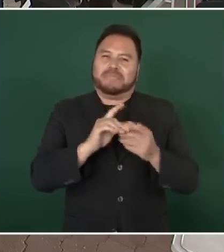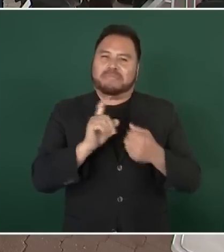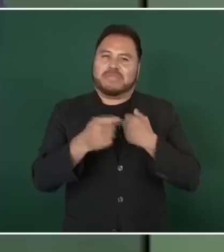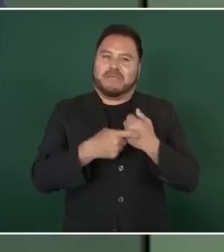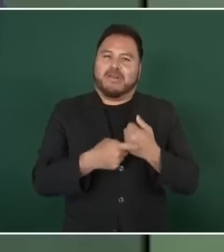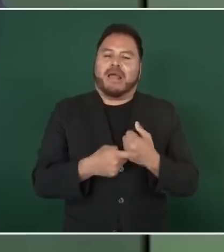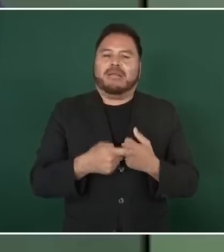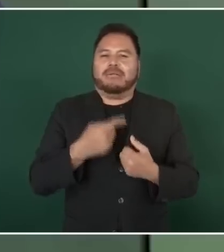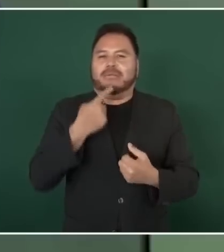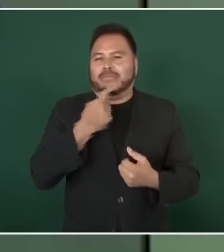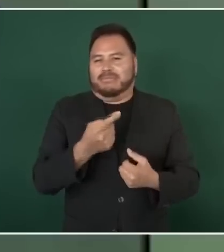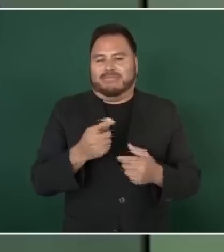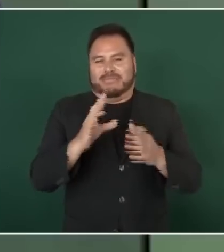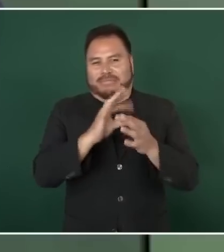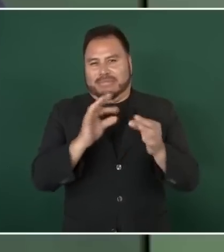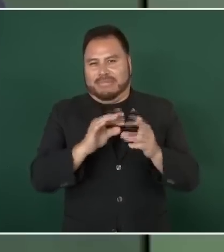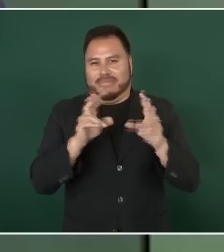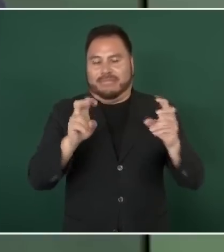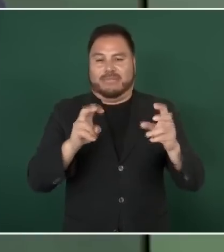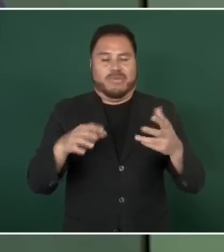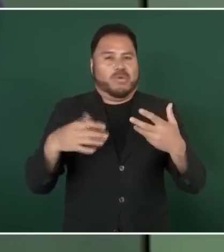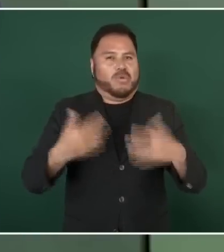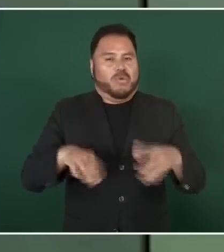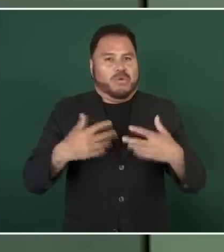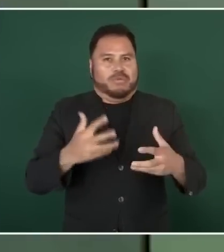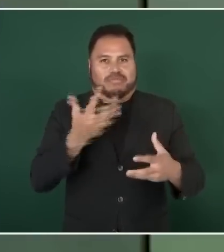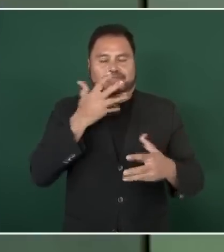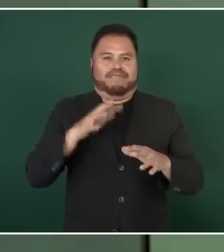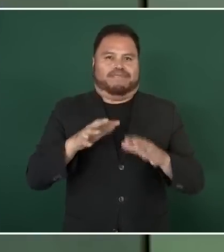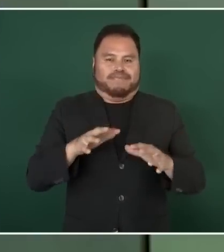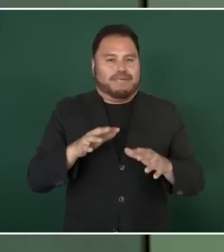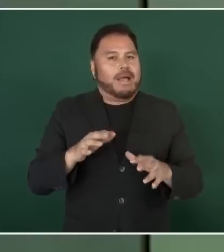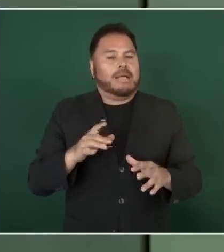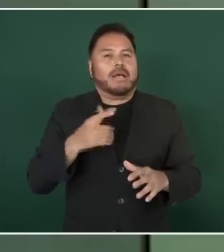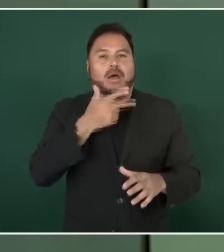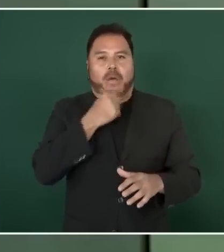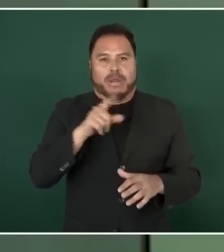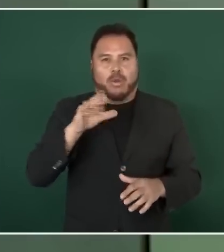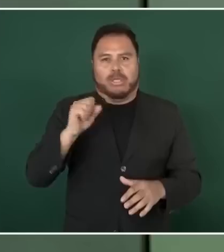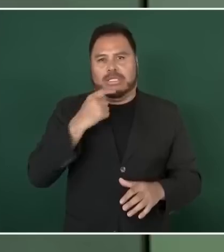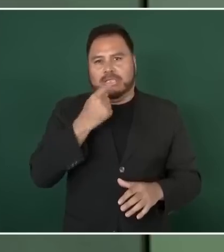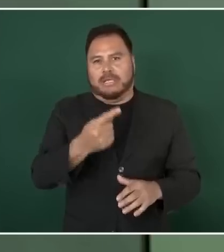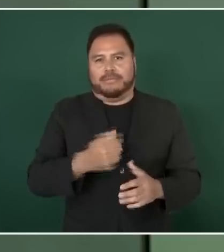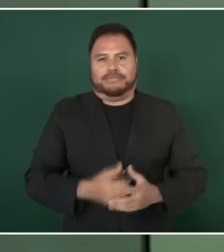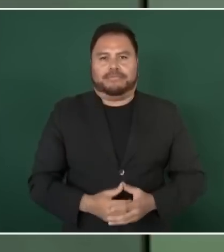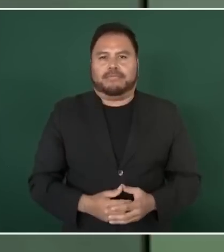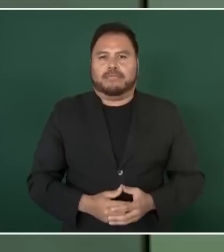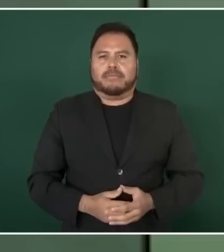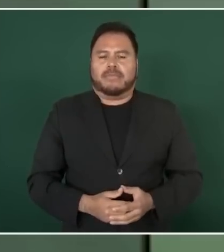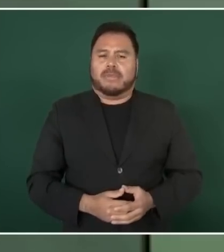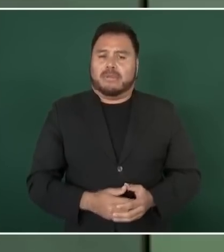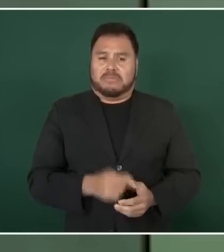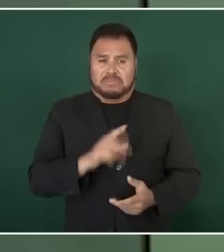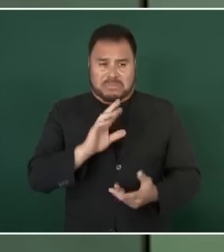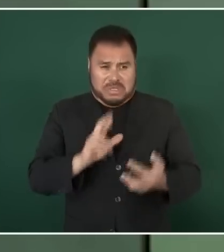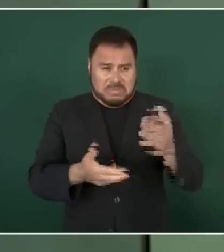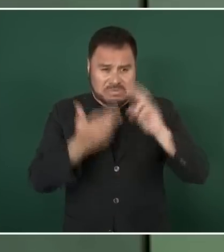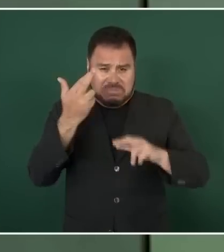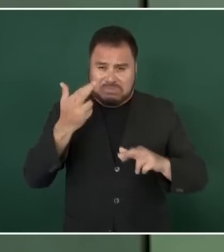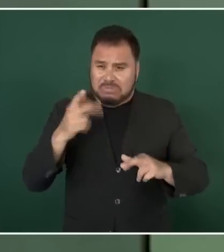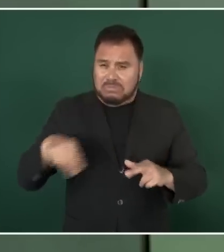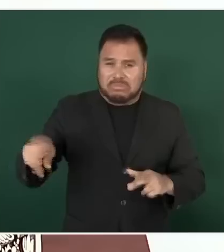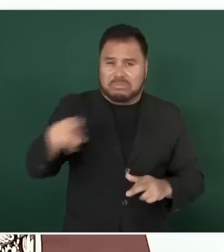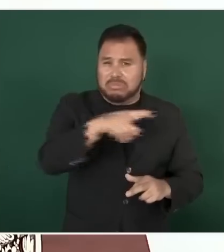es cruda y dramática. Dice Luis Cabrera: las revoluciones son